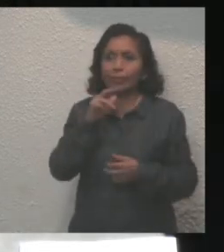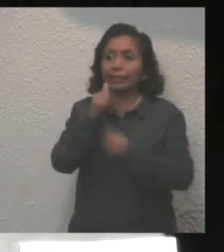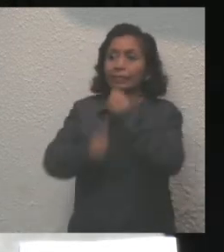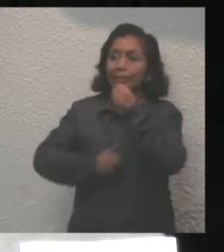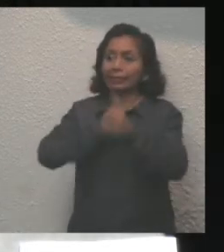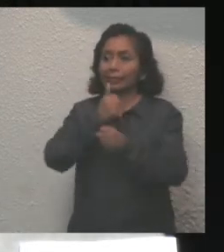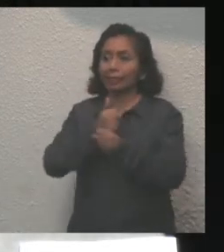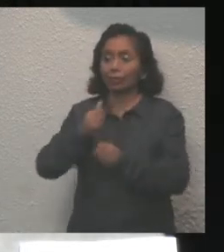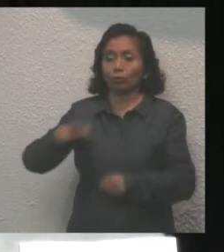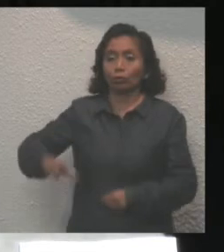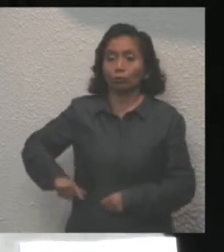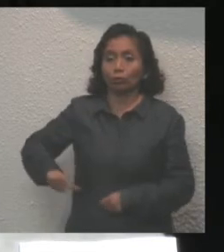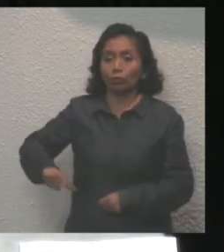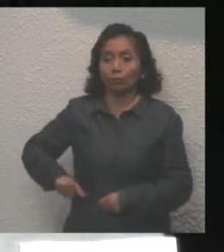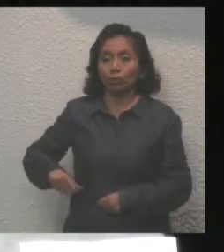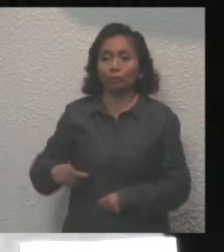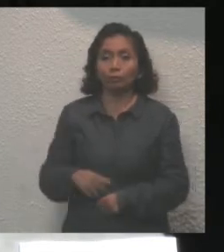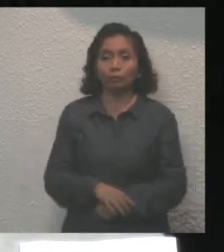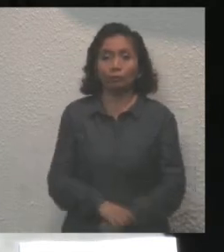su gobierno,